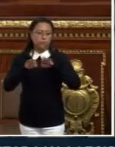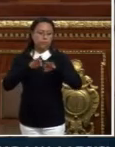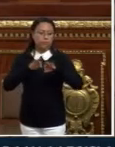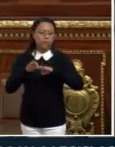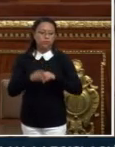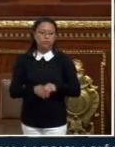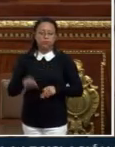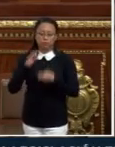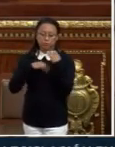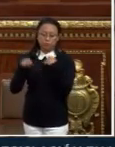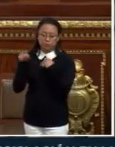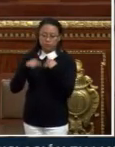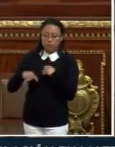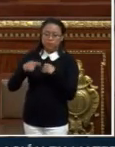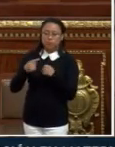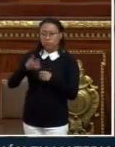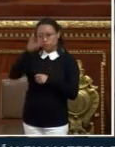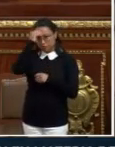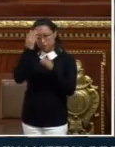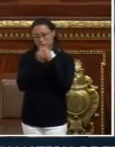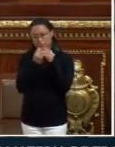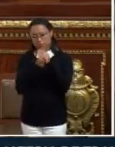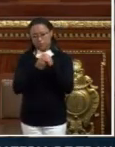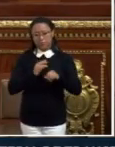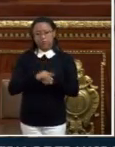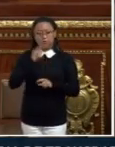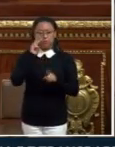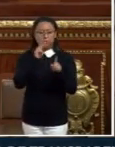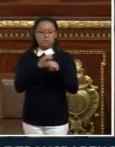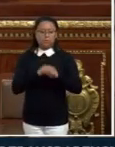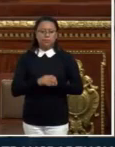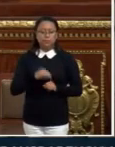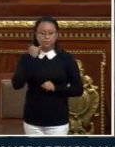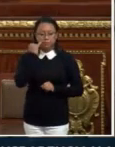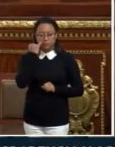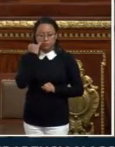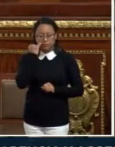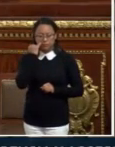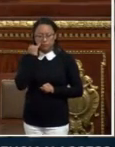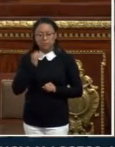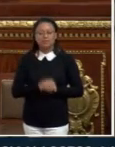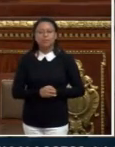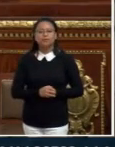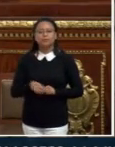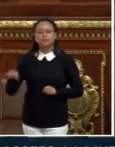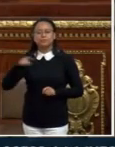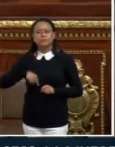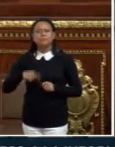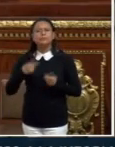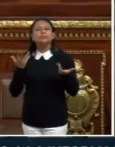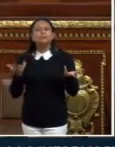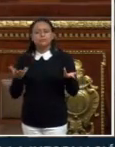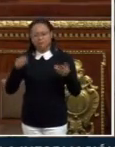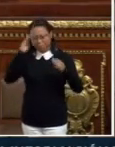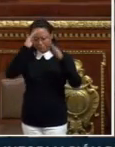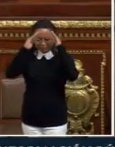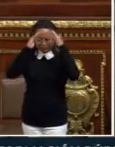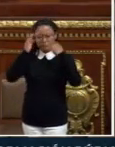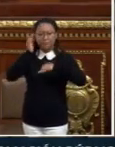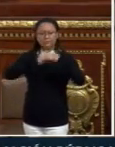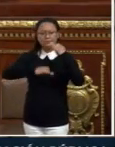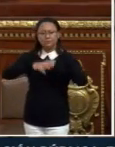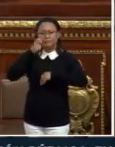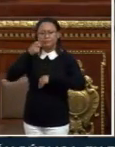han estado capacitándose con perspectiva de género. Sí, voy cerrando. ¿Qué pensarán de que les levanten toda esta serie